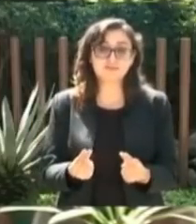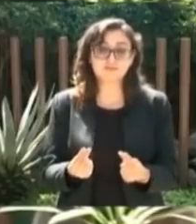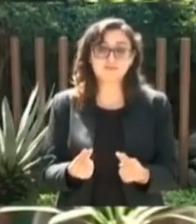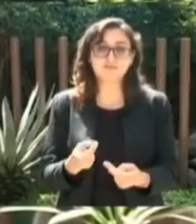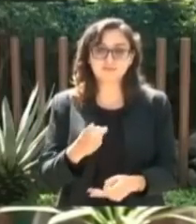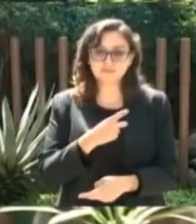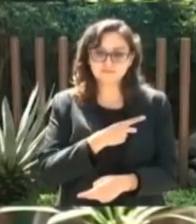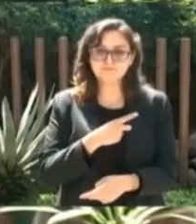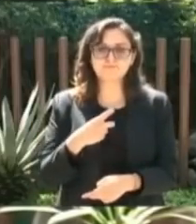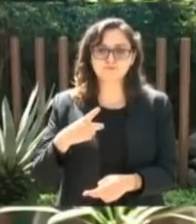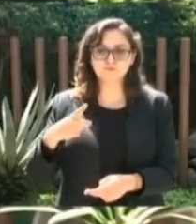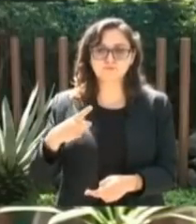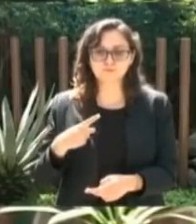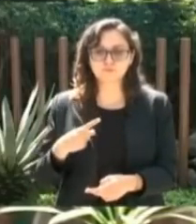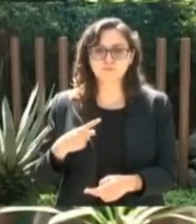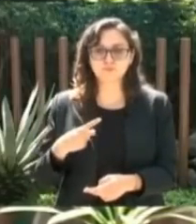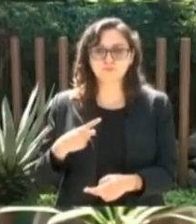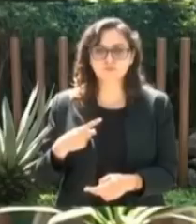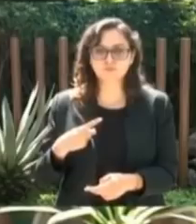debemos